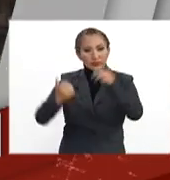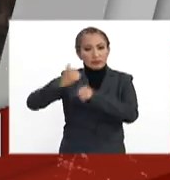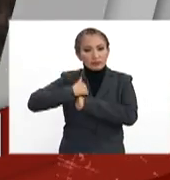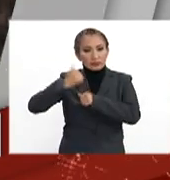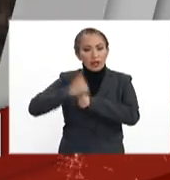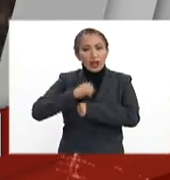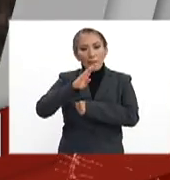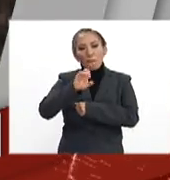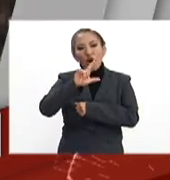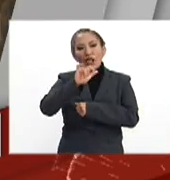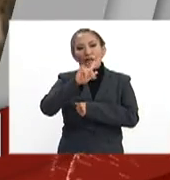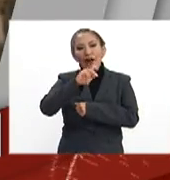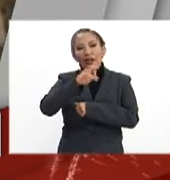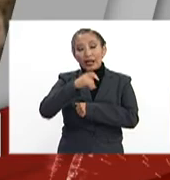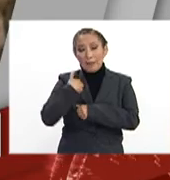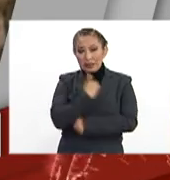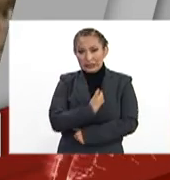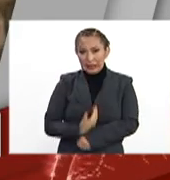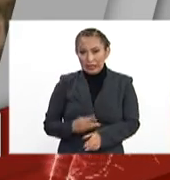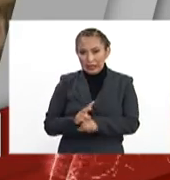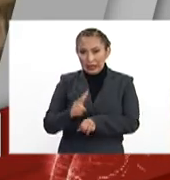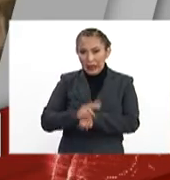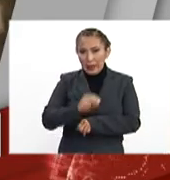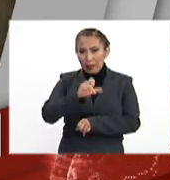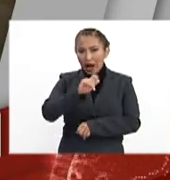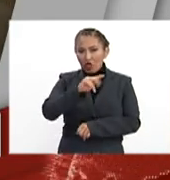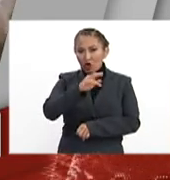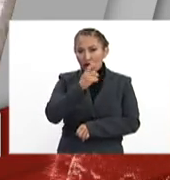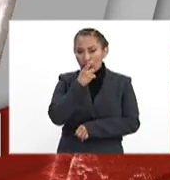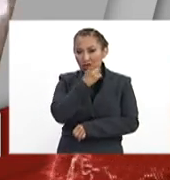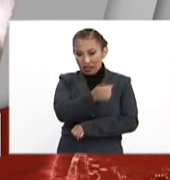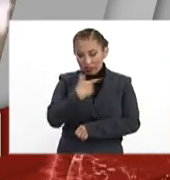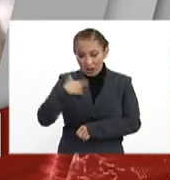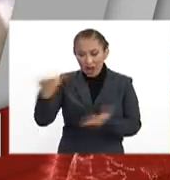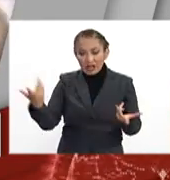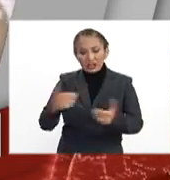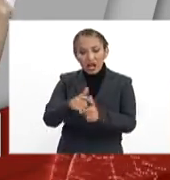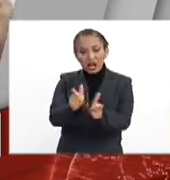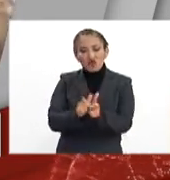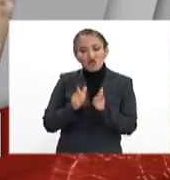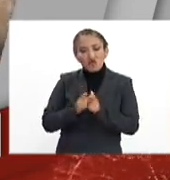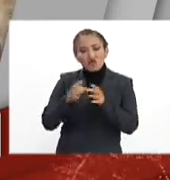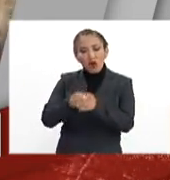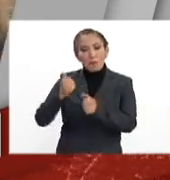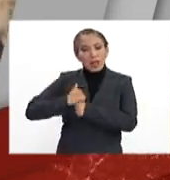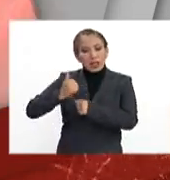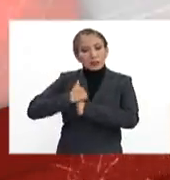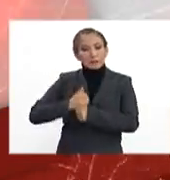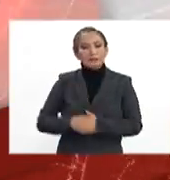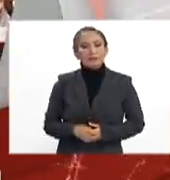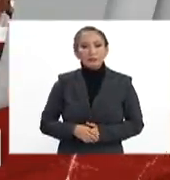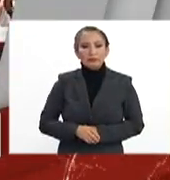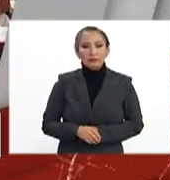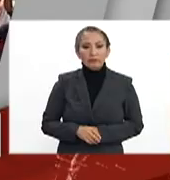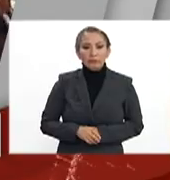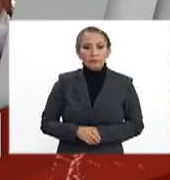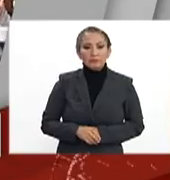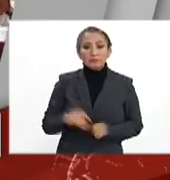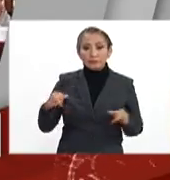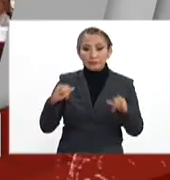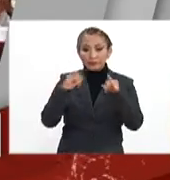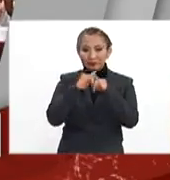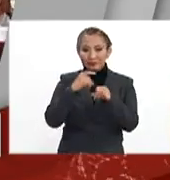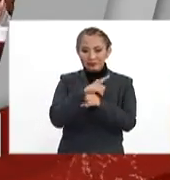militar bolivariana. El presidente de Venezuela, Nicolás Maduro, afirma que va a activar una constituyente militar. El